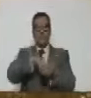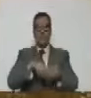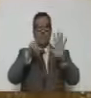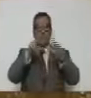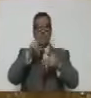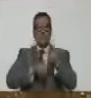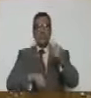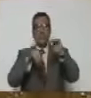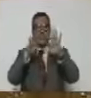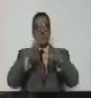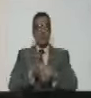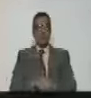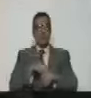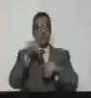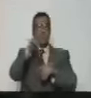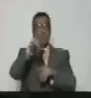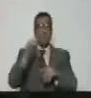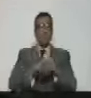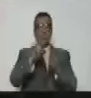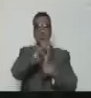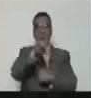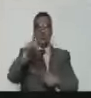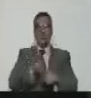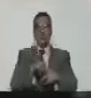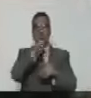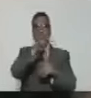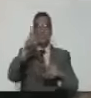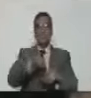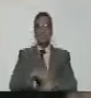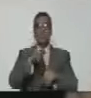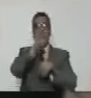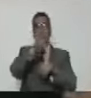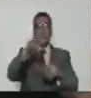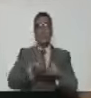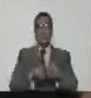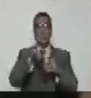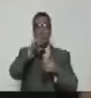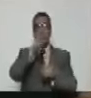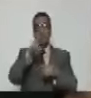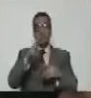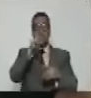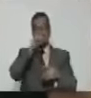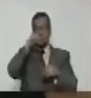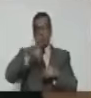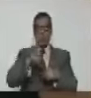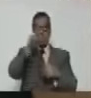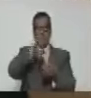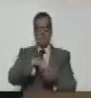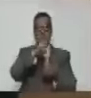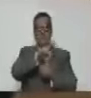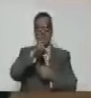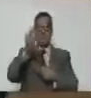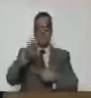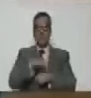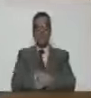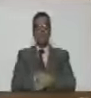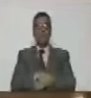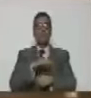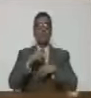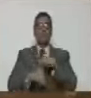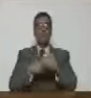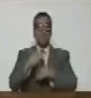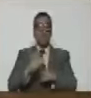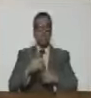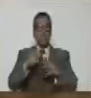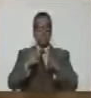18, 19, 20, 21, 22, 23, el año 2024 será